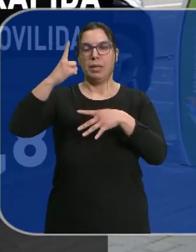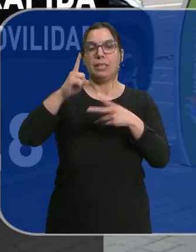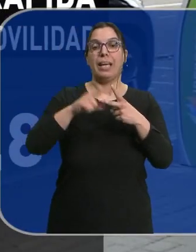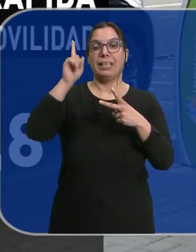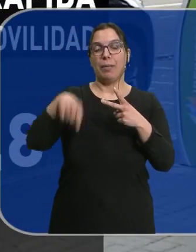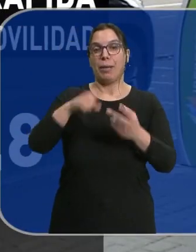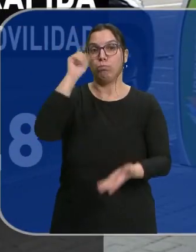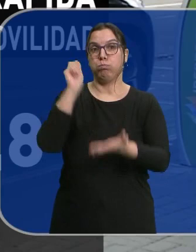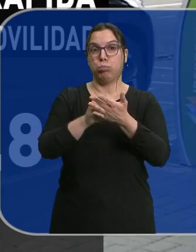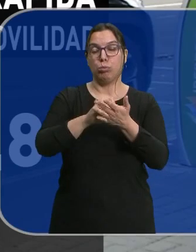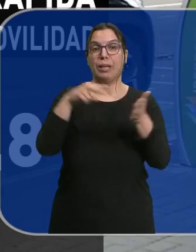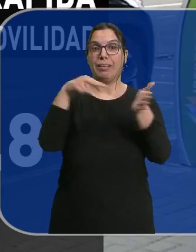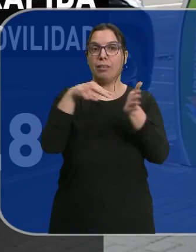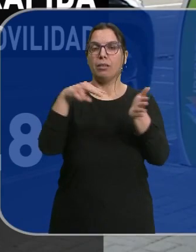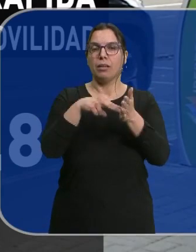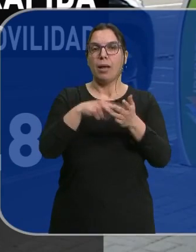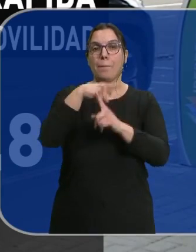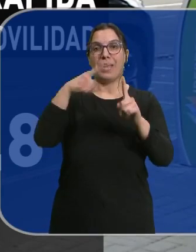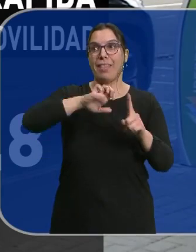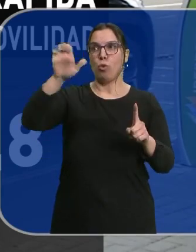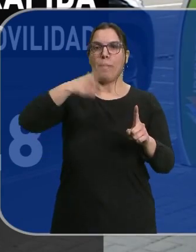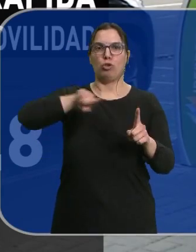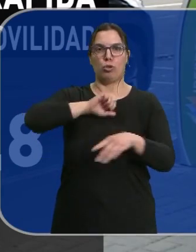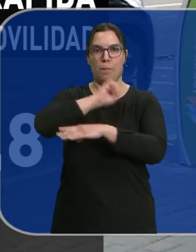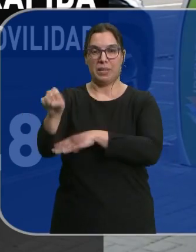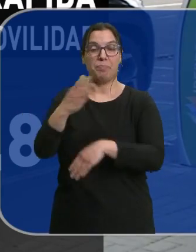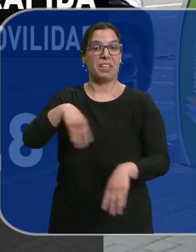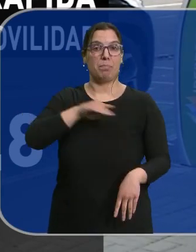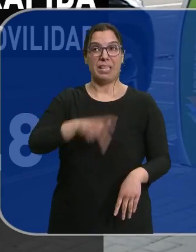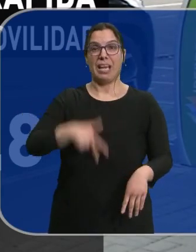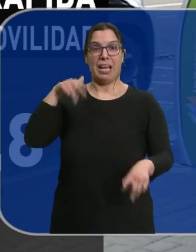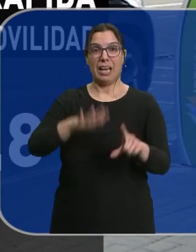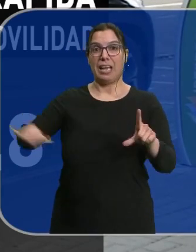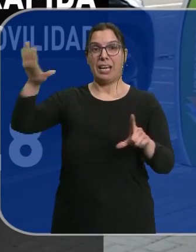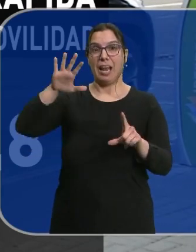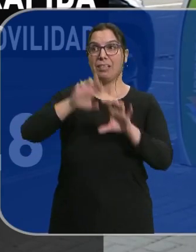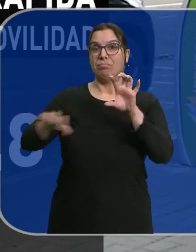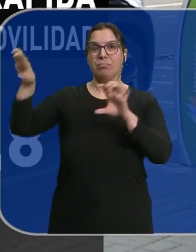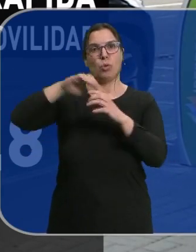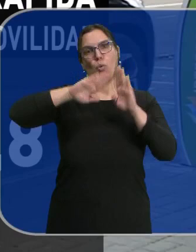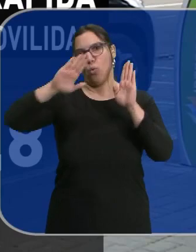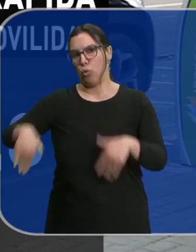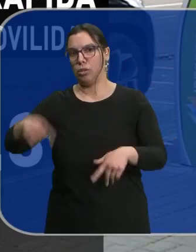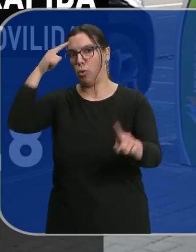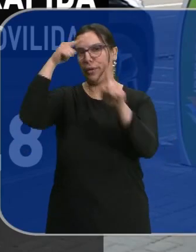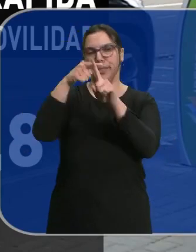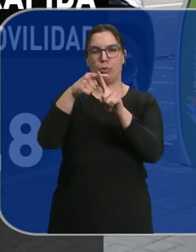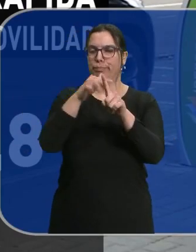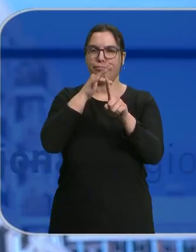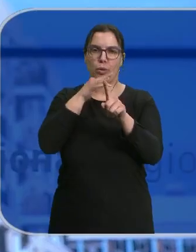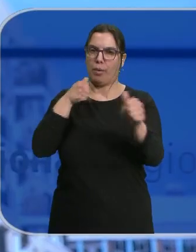de recarga rápida. Estamos por encima de la media europea. España en su conjunto sigue a la cola de Europa y lejos de cumplir los